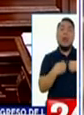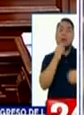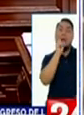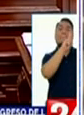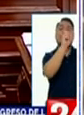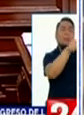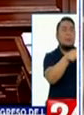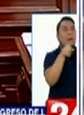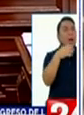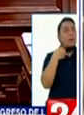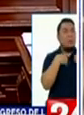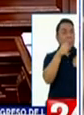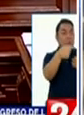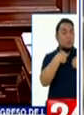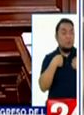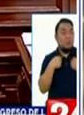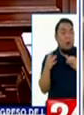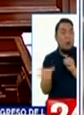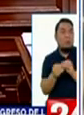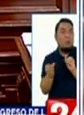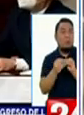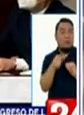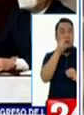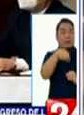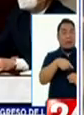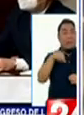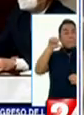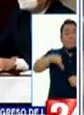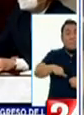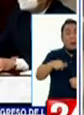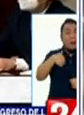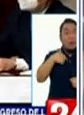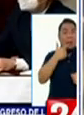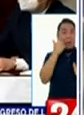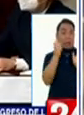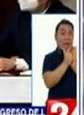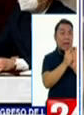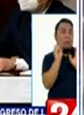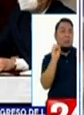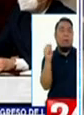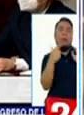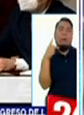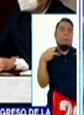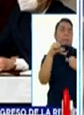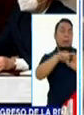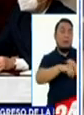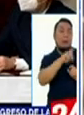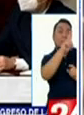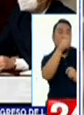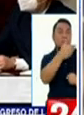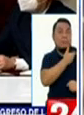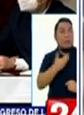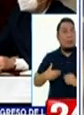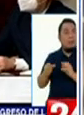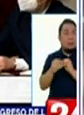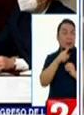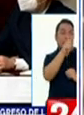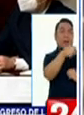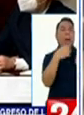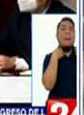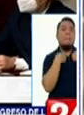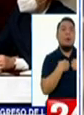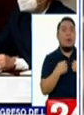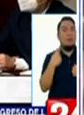importante es cierto de frentes o calles como ha señalado debe hacer objeto está una pronta investigación del estero público